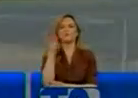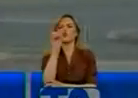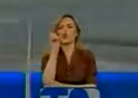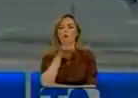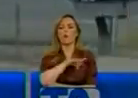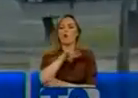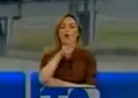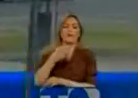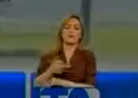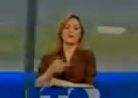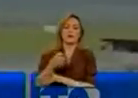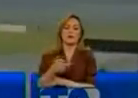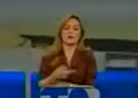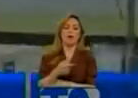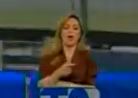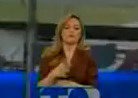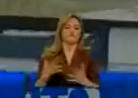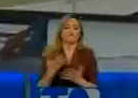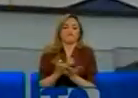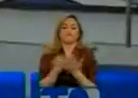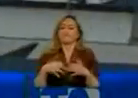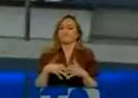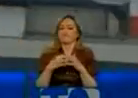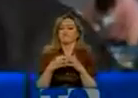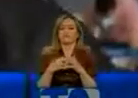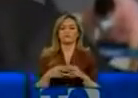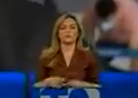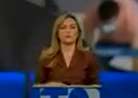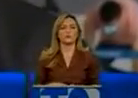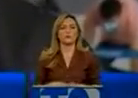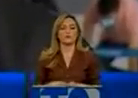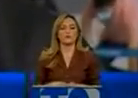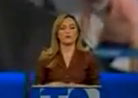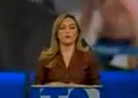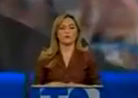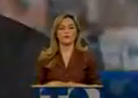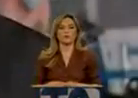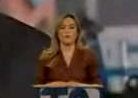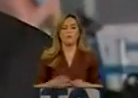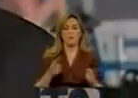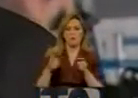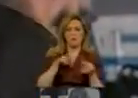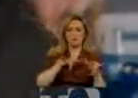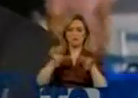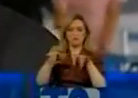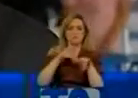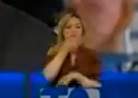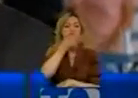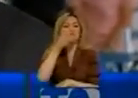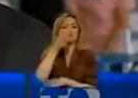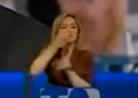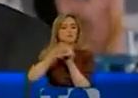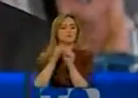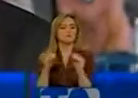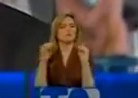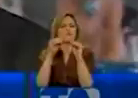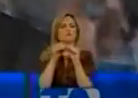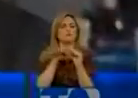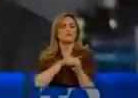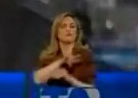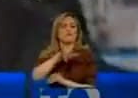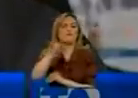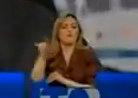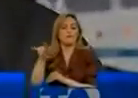reactivación progresiva la que las aerolíneas están experimentando. La operación está mejorando. En este mes se van incrementar los vuelos de